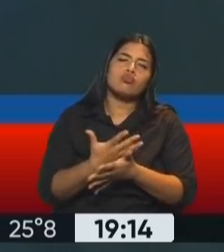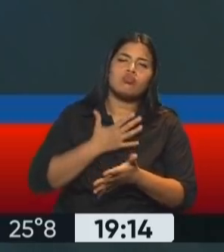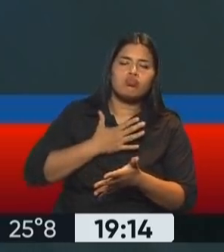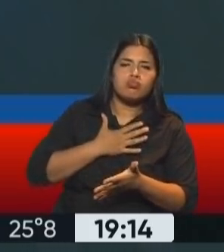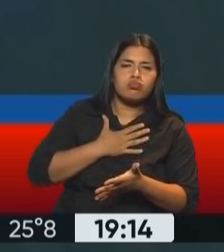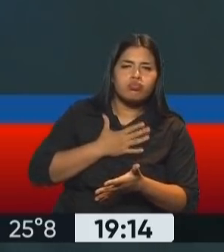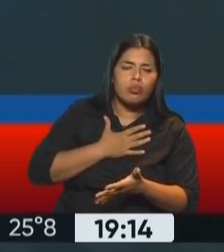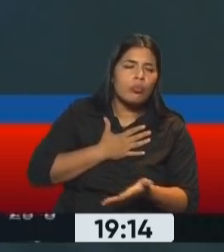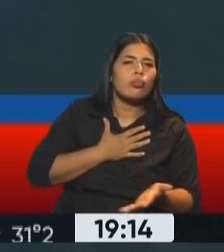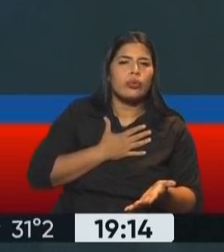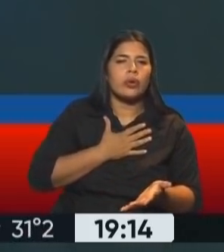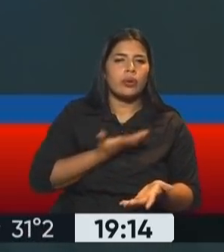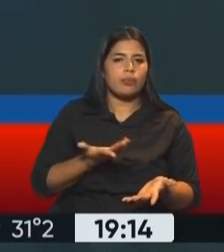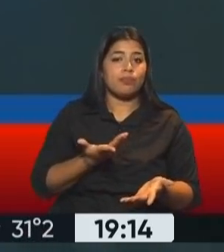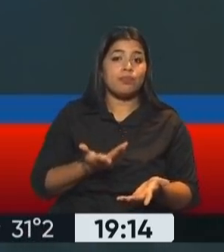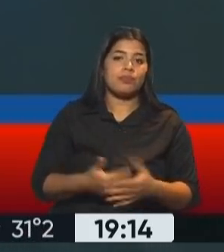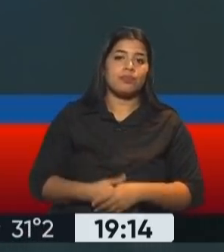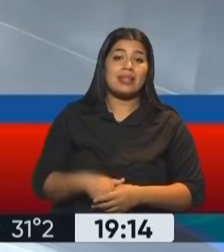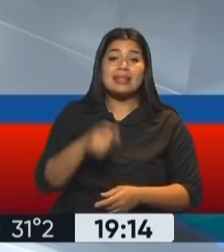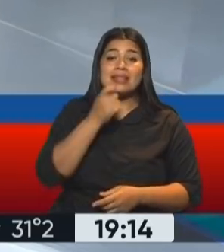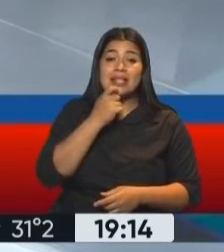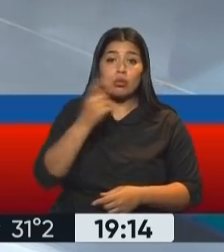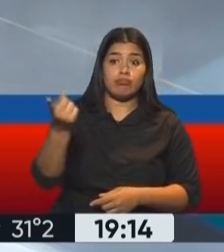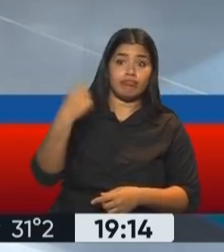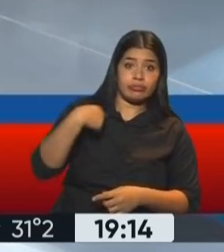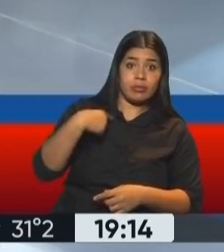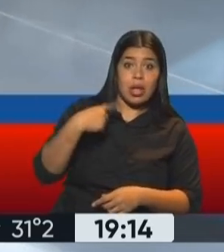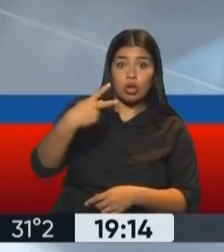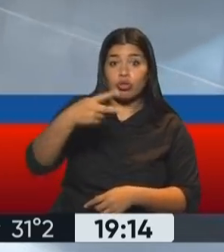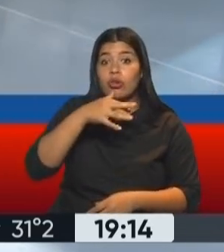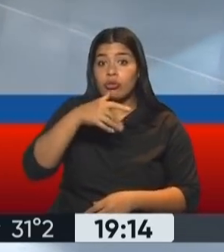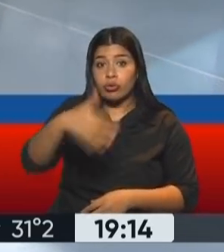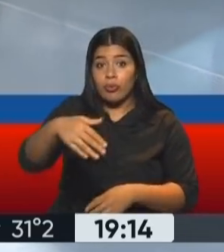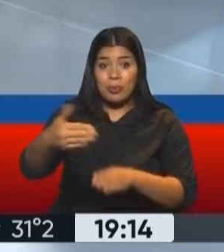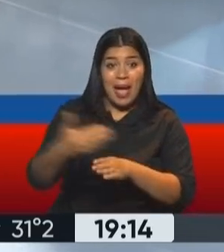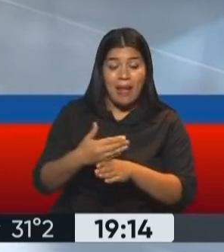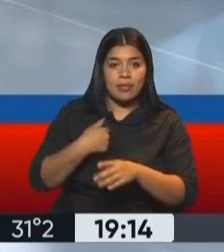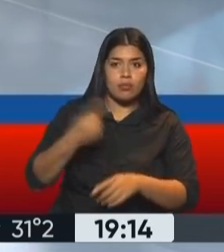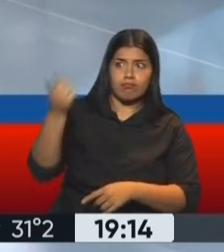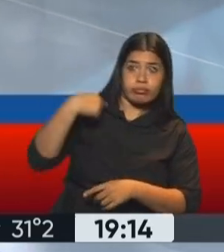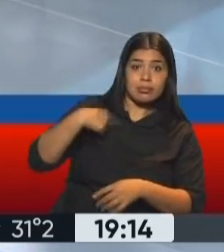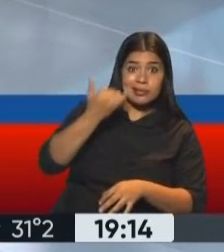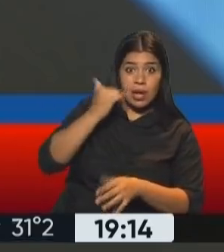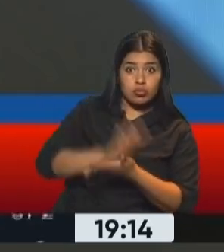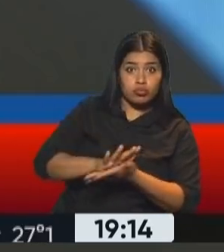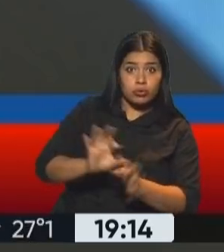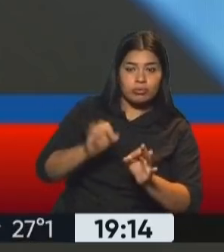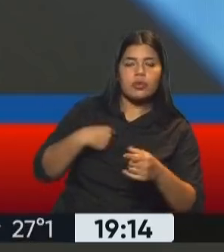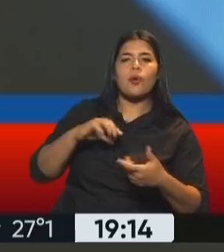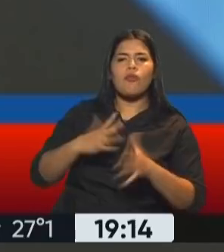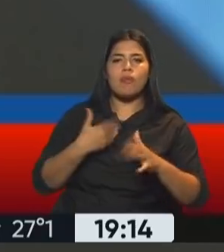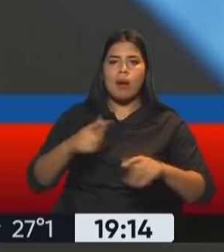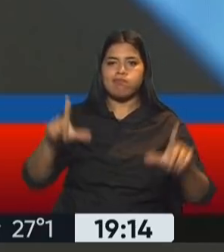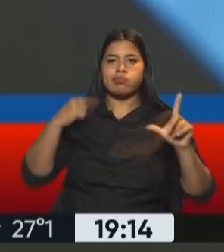lo beneficiaría, ¿no? Que lo imputen próximamente, antes incluso de las elecciones. Pero es una mirada más política. Sí, claro, por supuesto. Desde el punto de vista jurídico